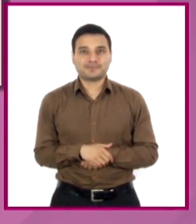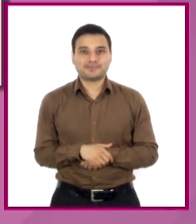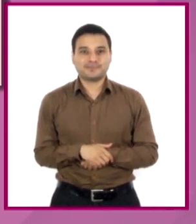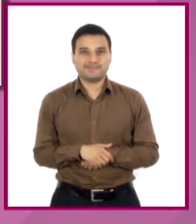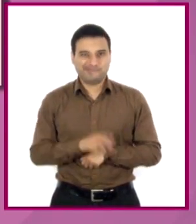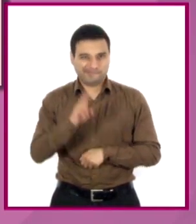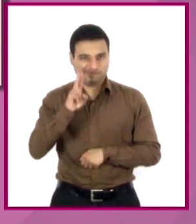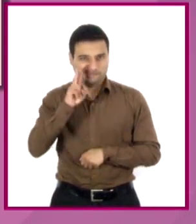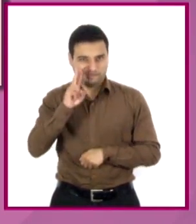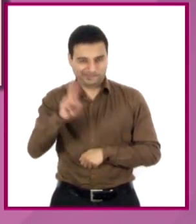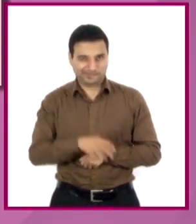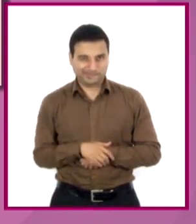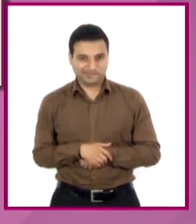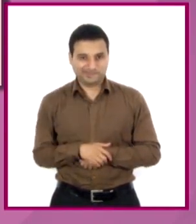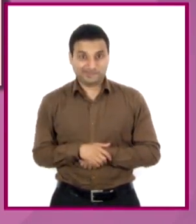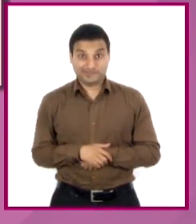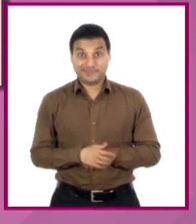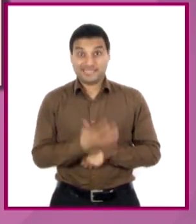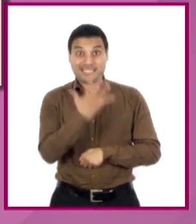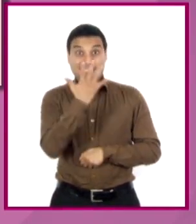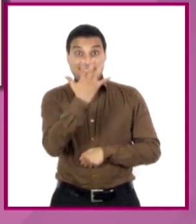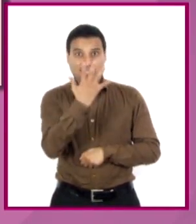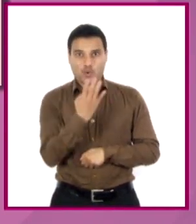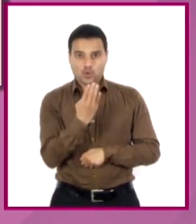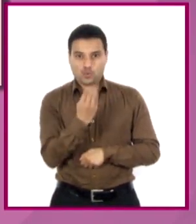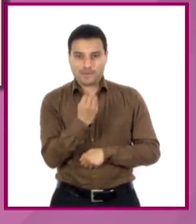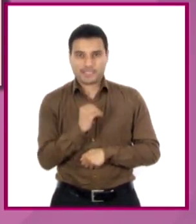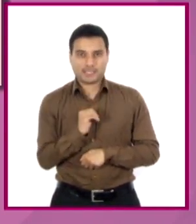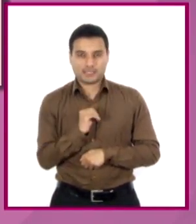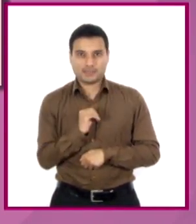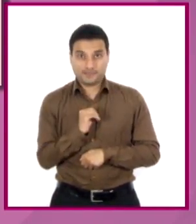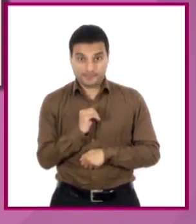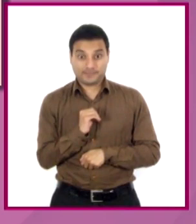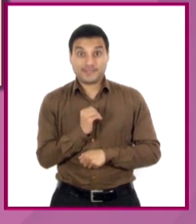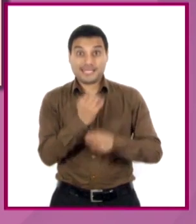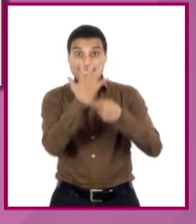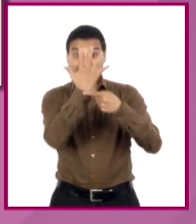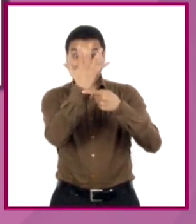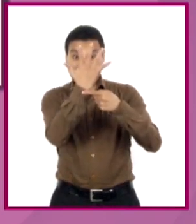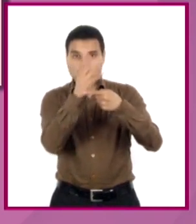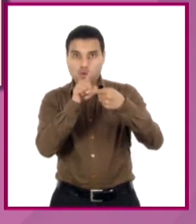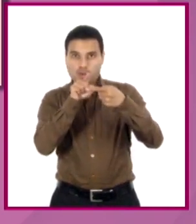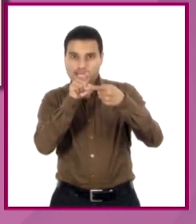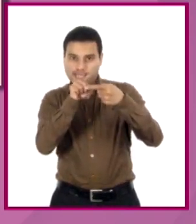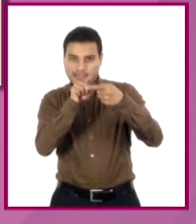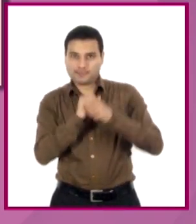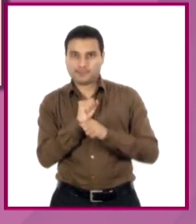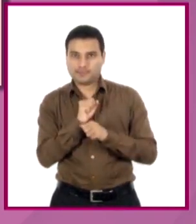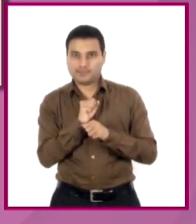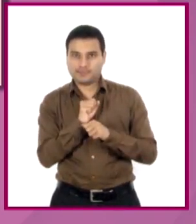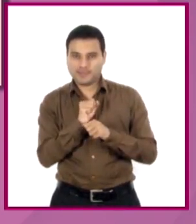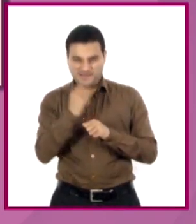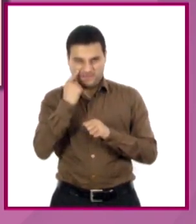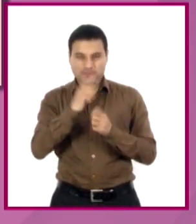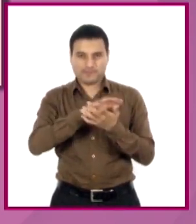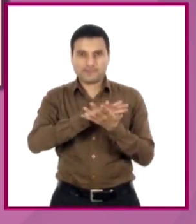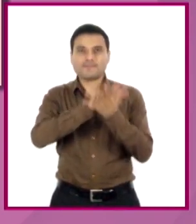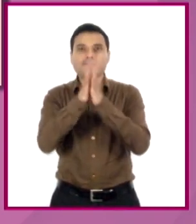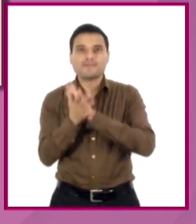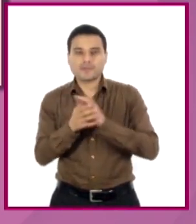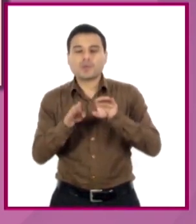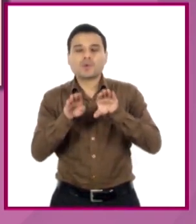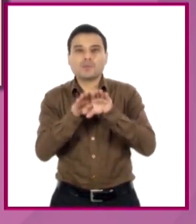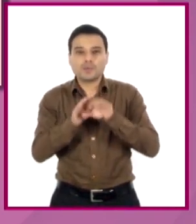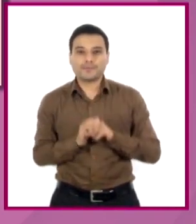Observen que en esta primera fracción, el número 5 aparece como un valor decimal y se repite de